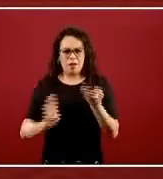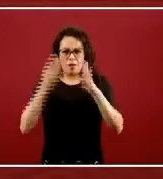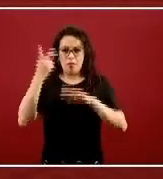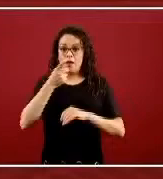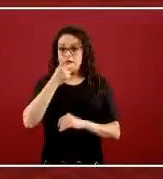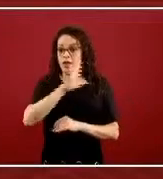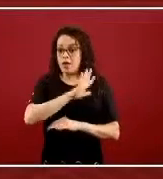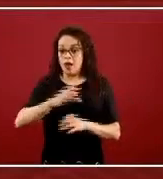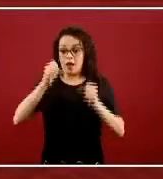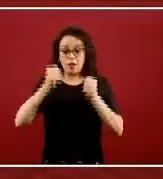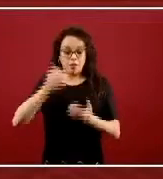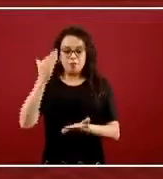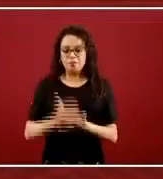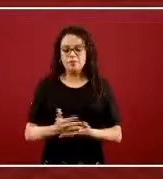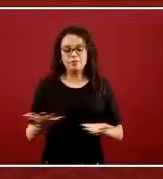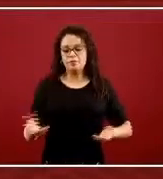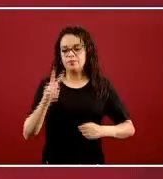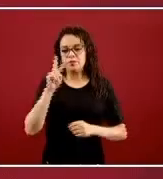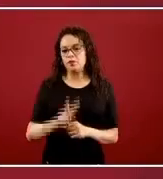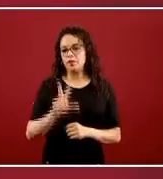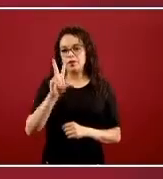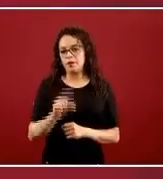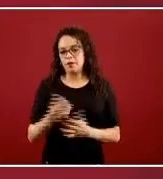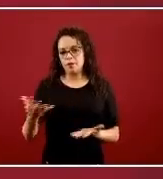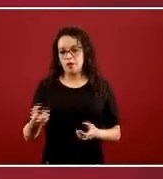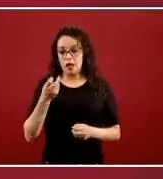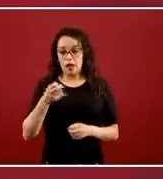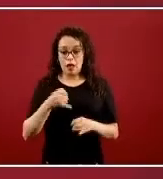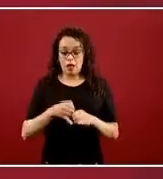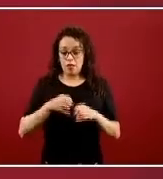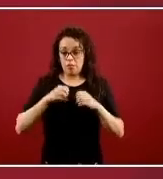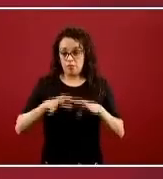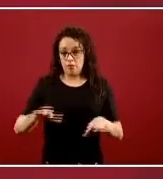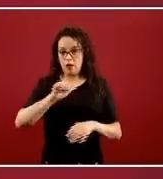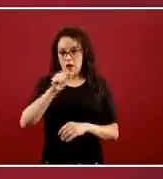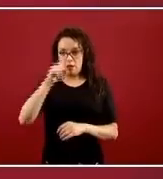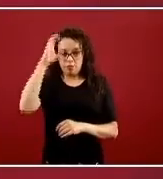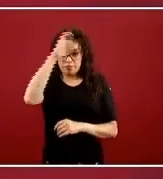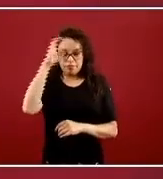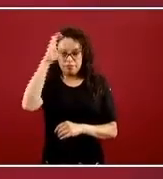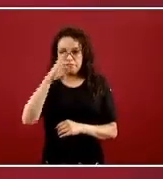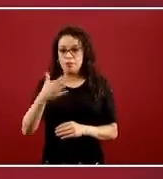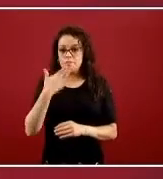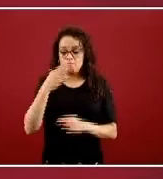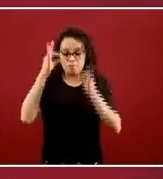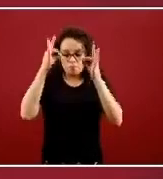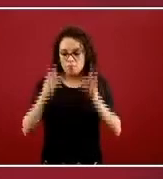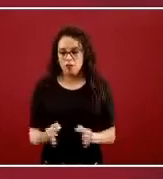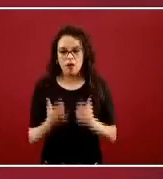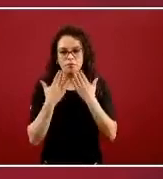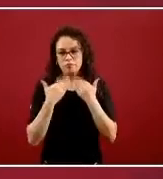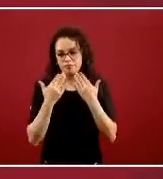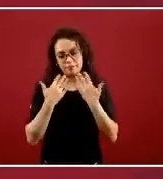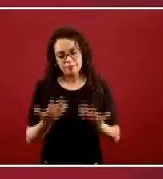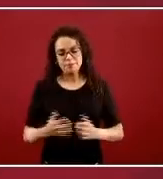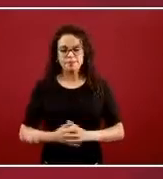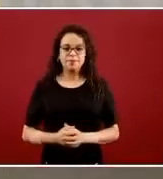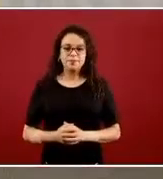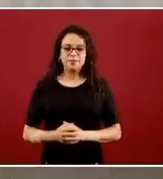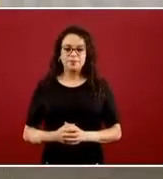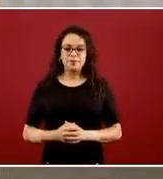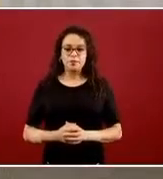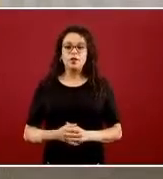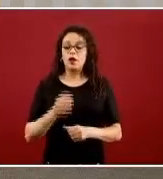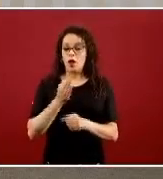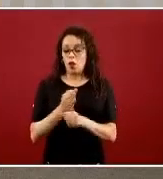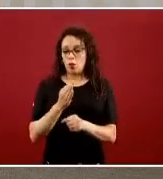un reconocimiento claro de la información científica apropiada. Entonces, en este momento las